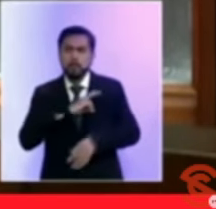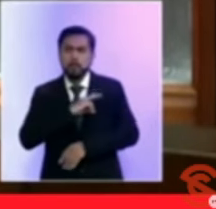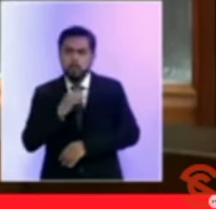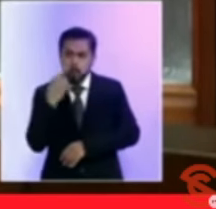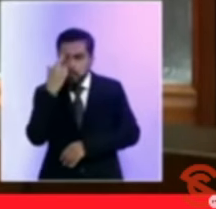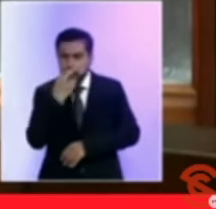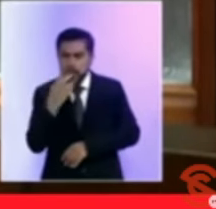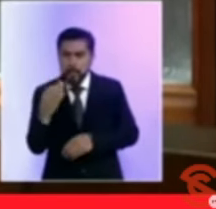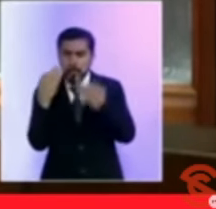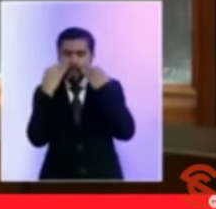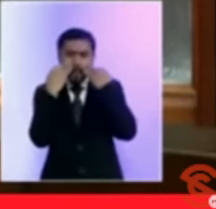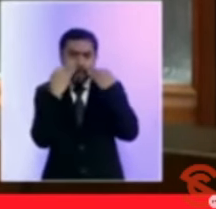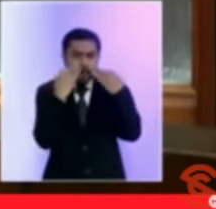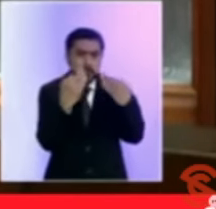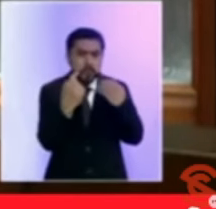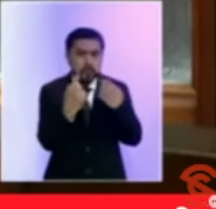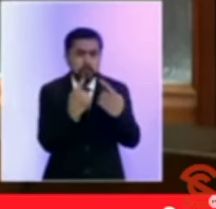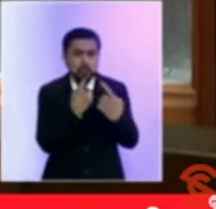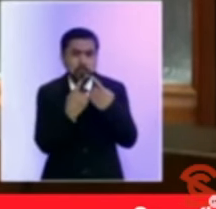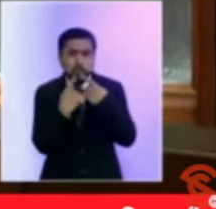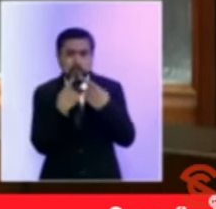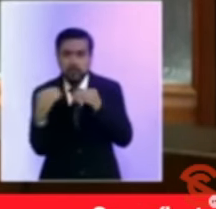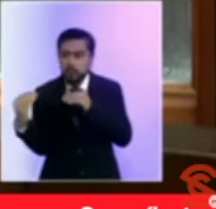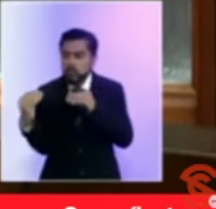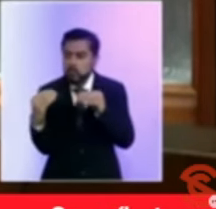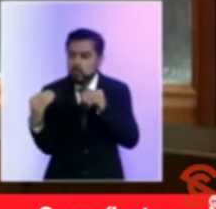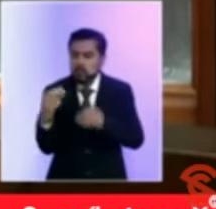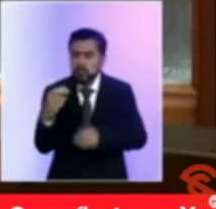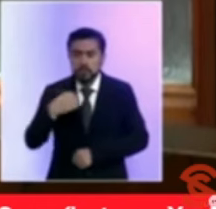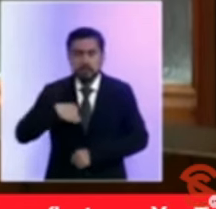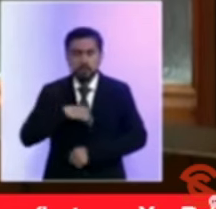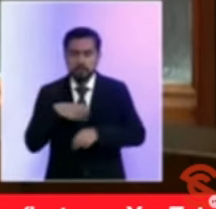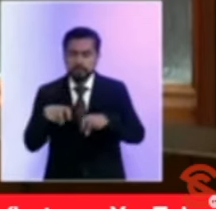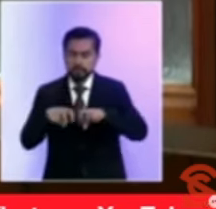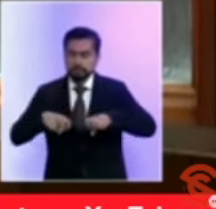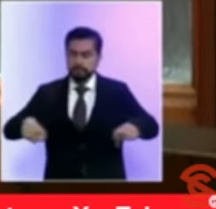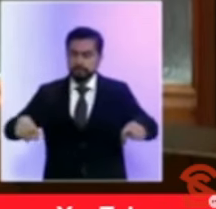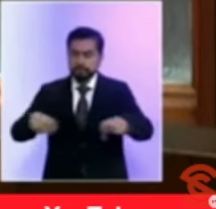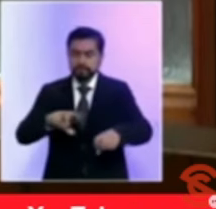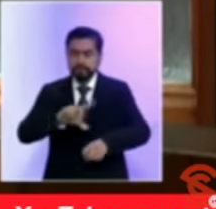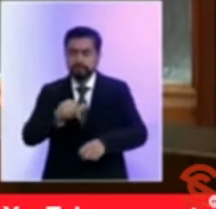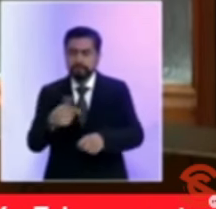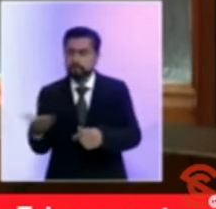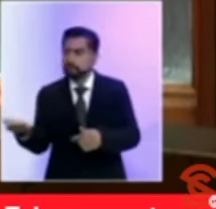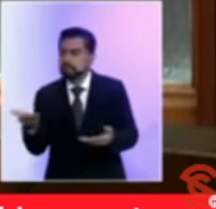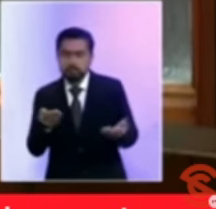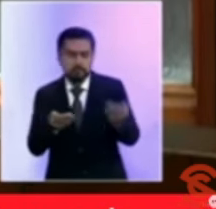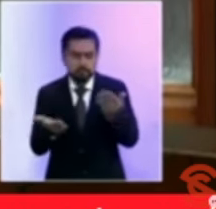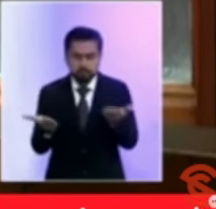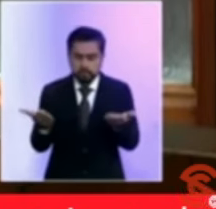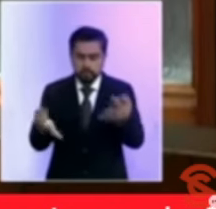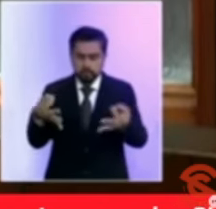testigo de los debates jurídicos que a la resolución de los medios de impugnación